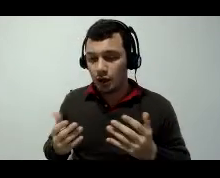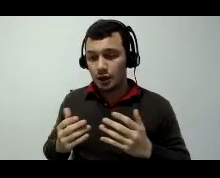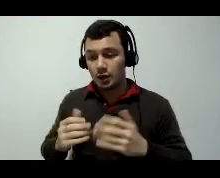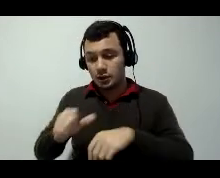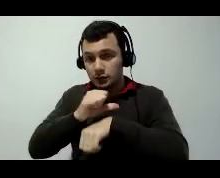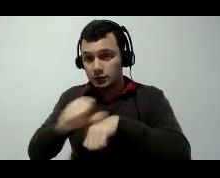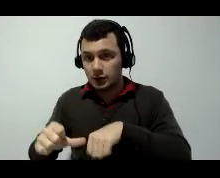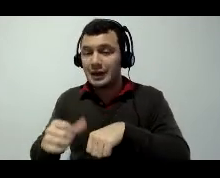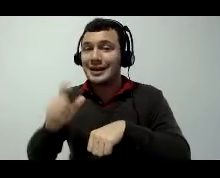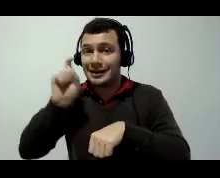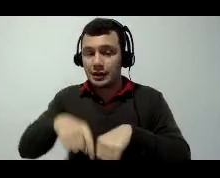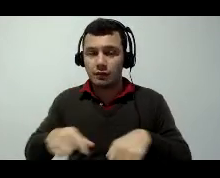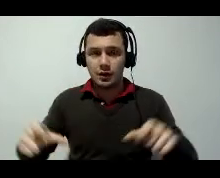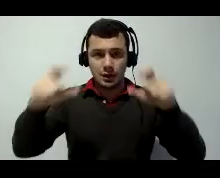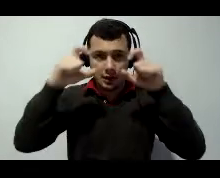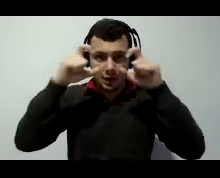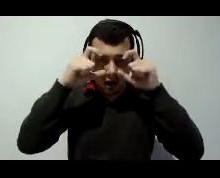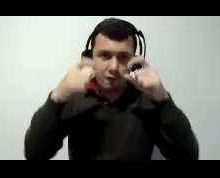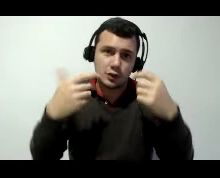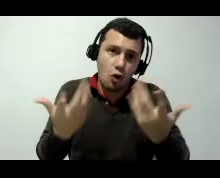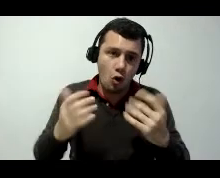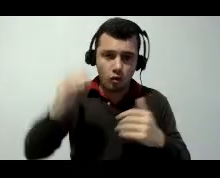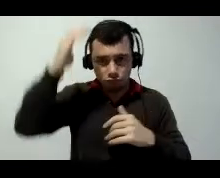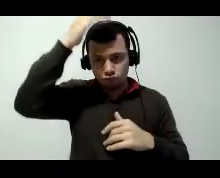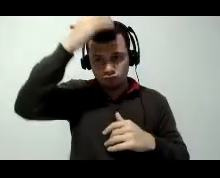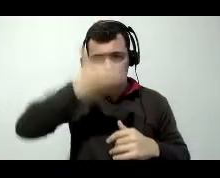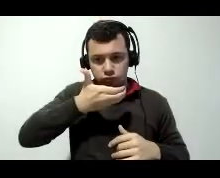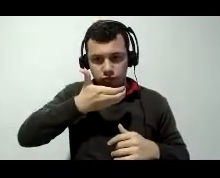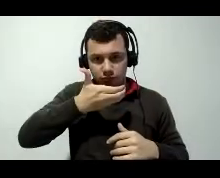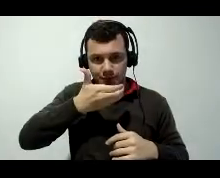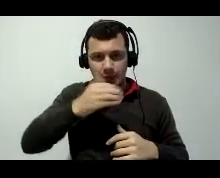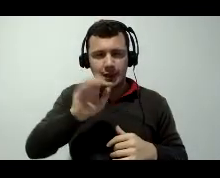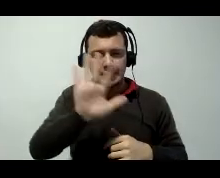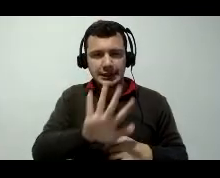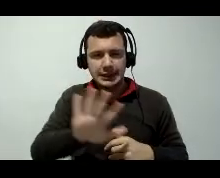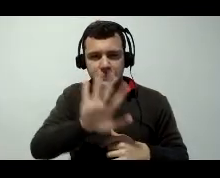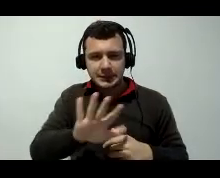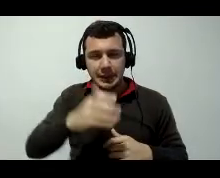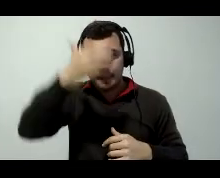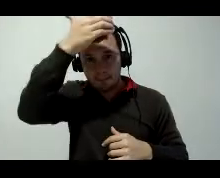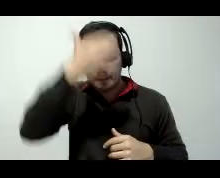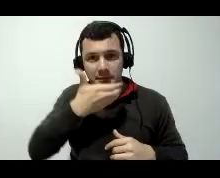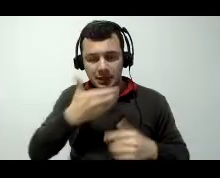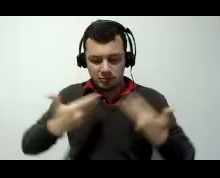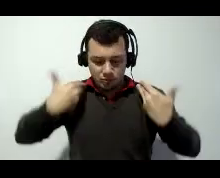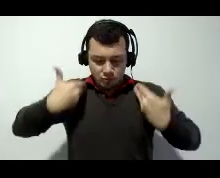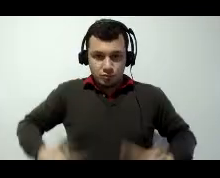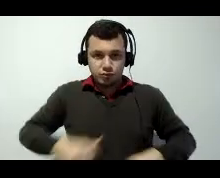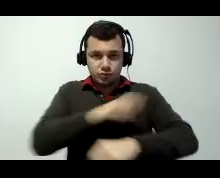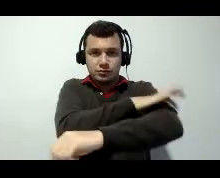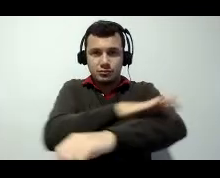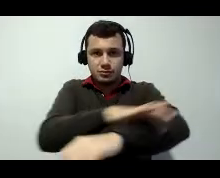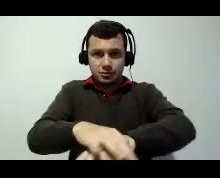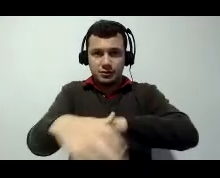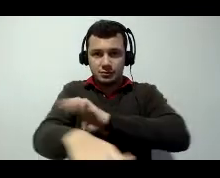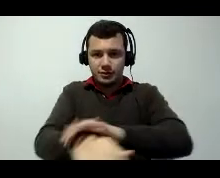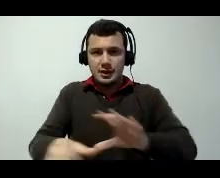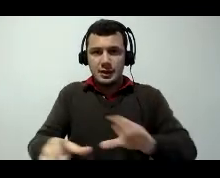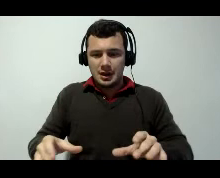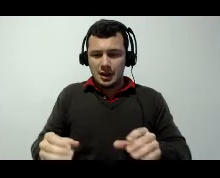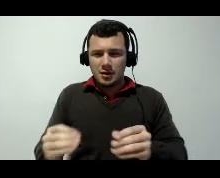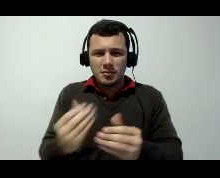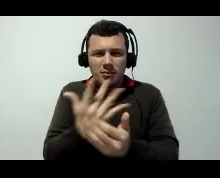entrar en detalles a ver las características de estos elementos de protección personal. Bata manga larga antifluido, guantes no